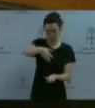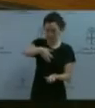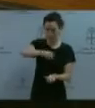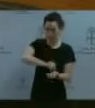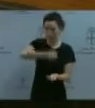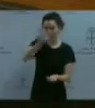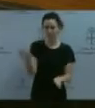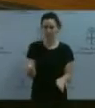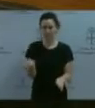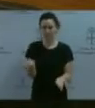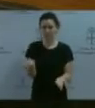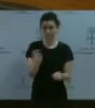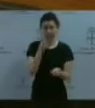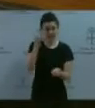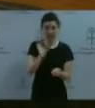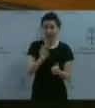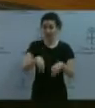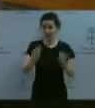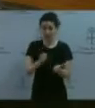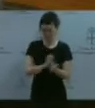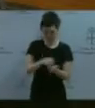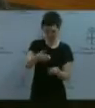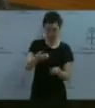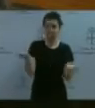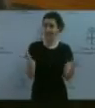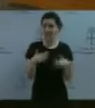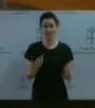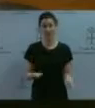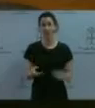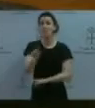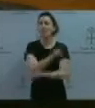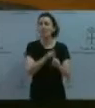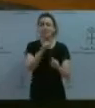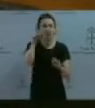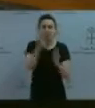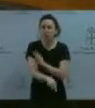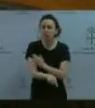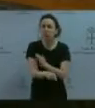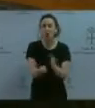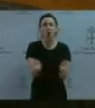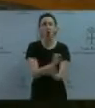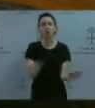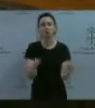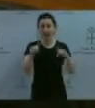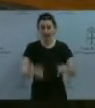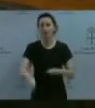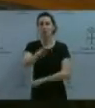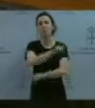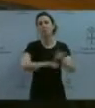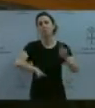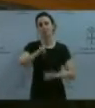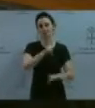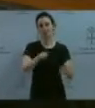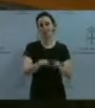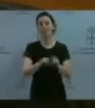no aborda el problema realmente que se planteó aquí, que es un problema de racionalidad jurídica, de conflicto jurídico, incluso